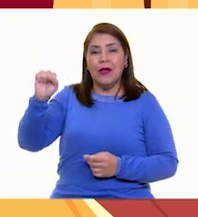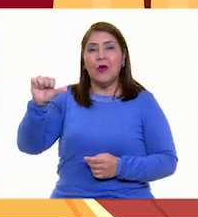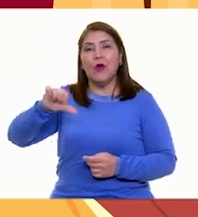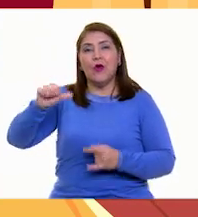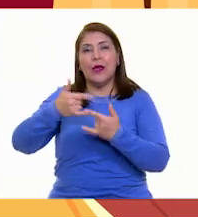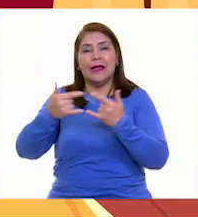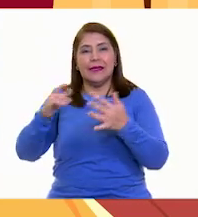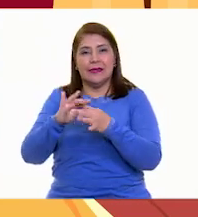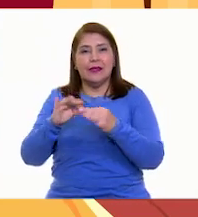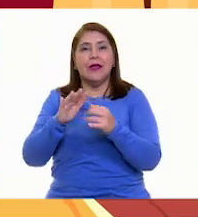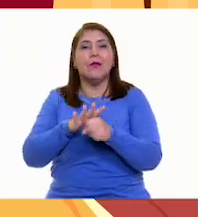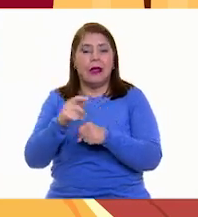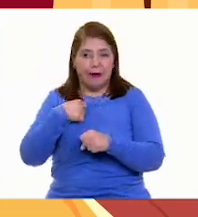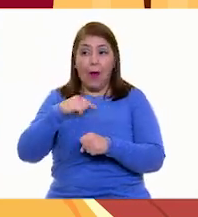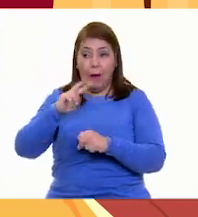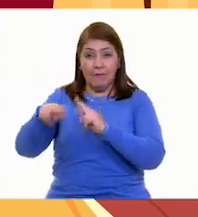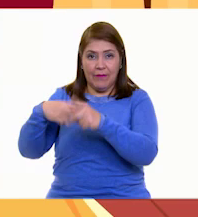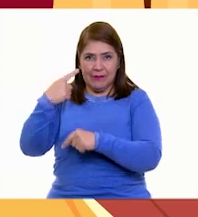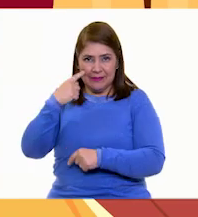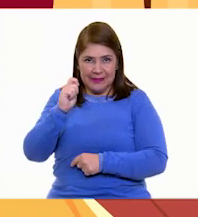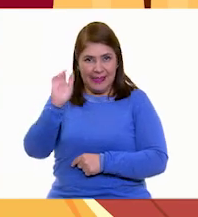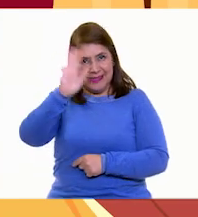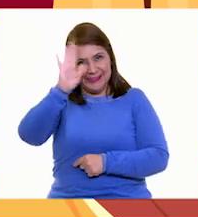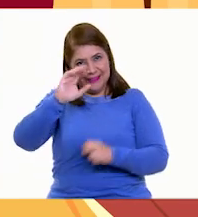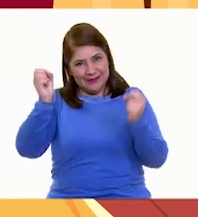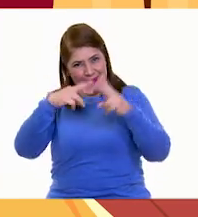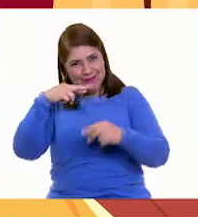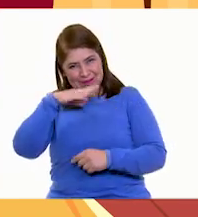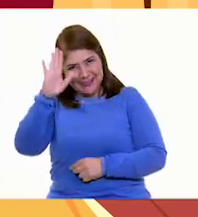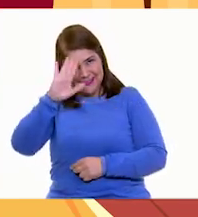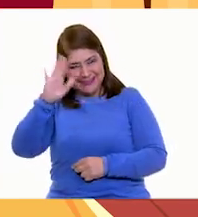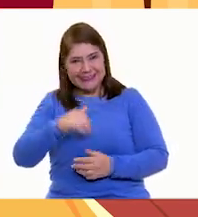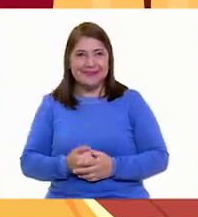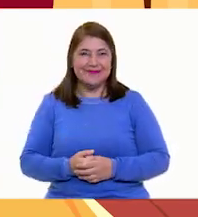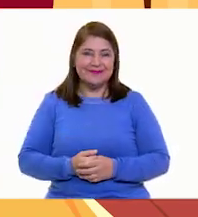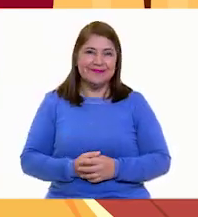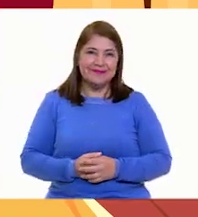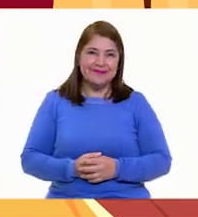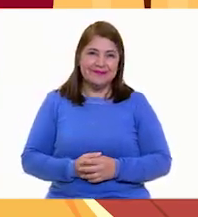hoy. Voy para allá. Nos vemos muy pronto.